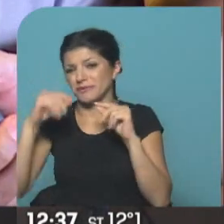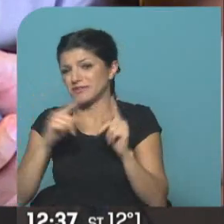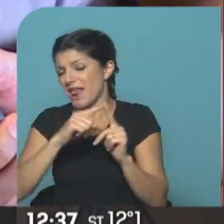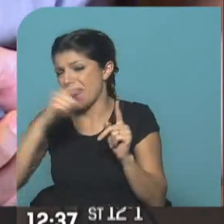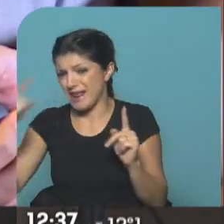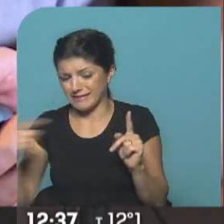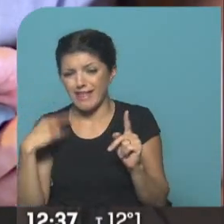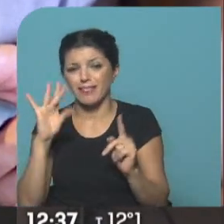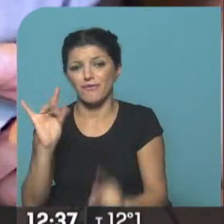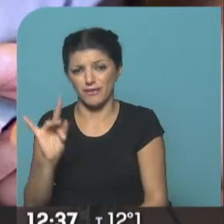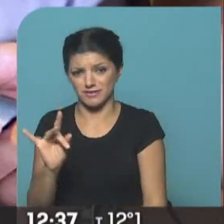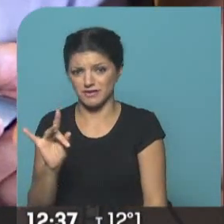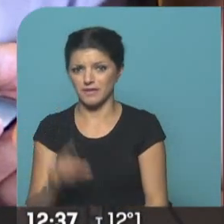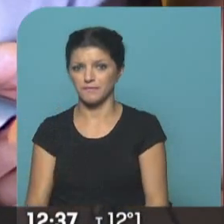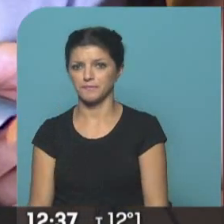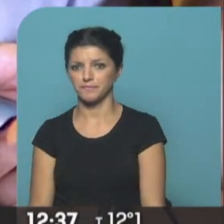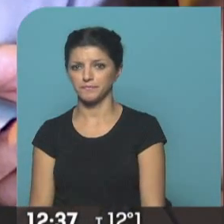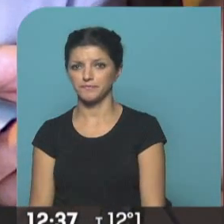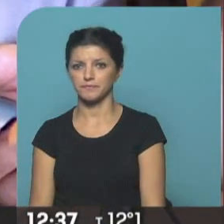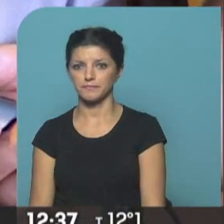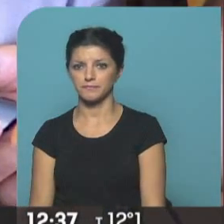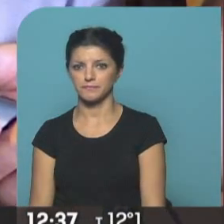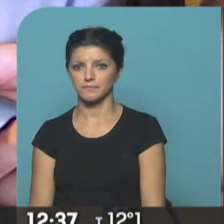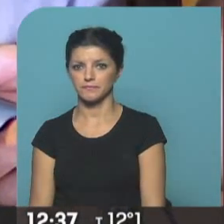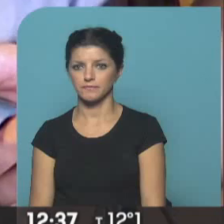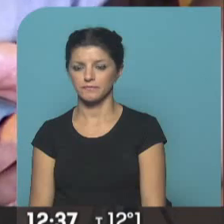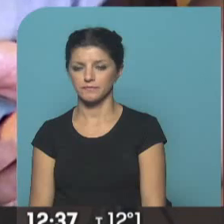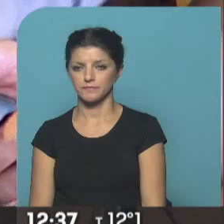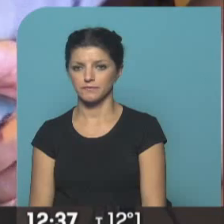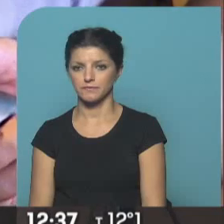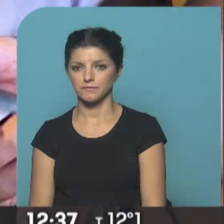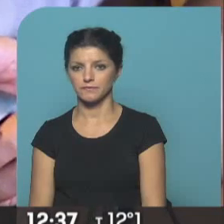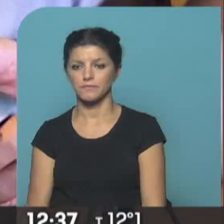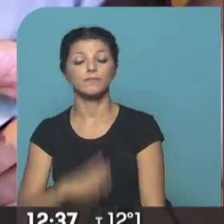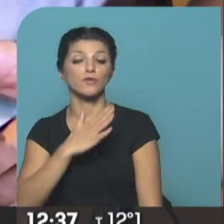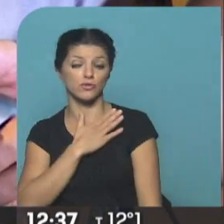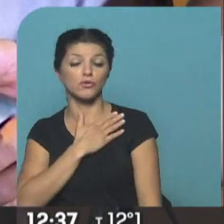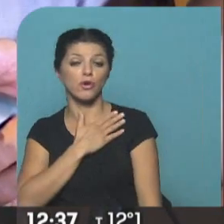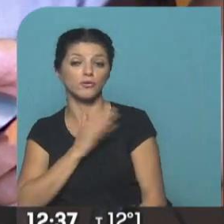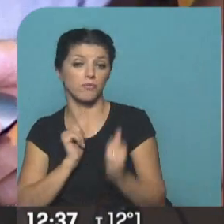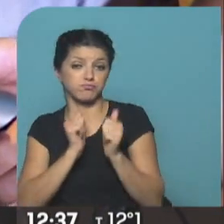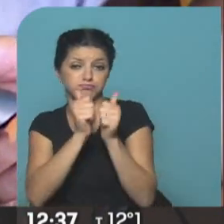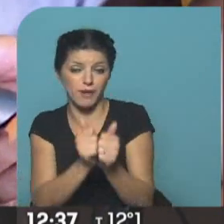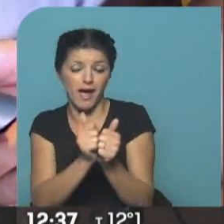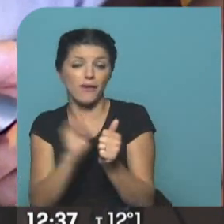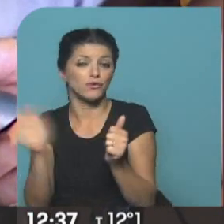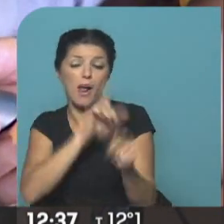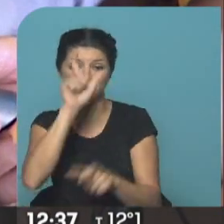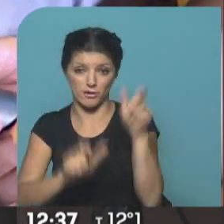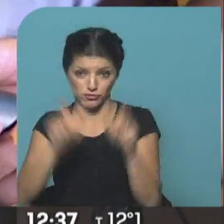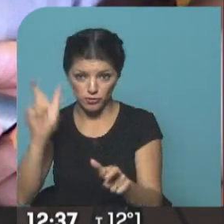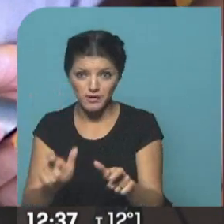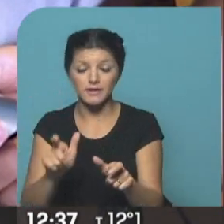y muy difícil para todos. Y desde aquí pues dar un soporte a todas las personas, a todos